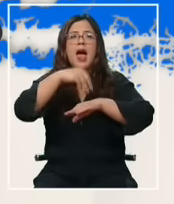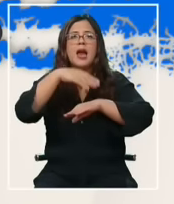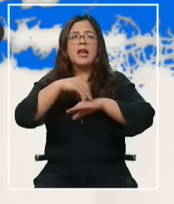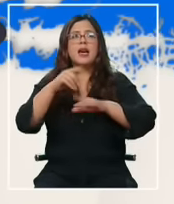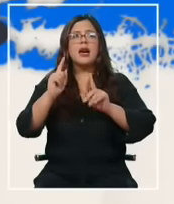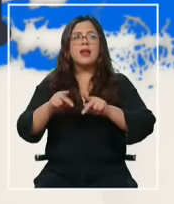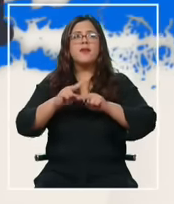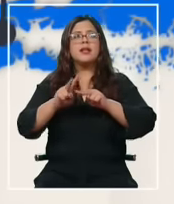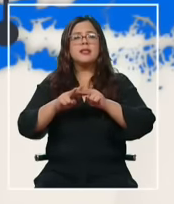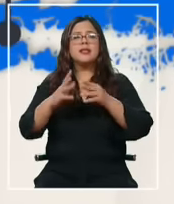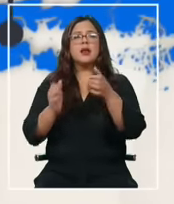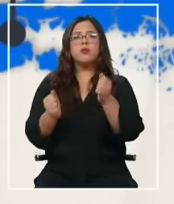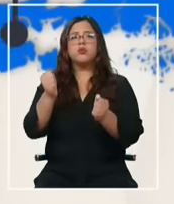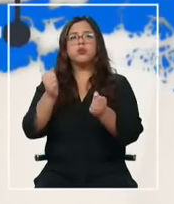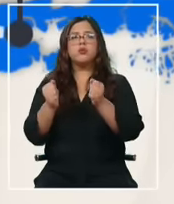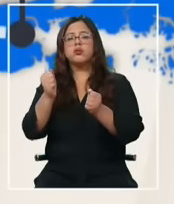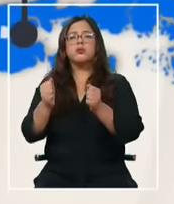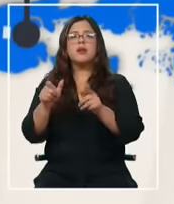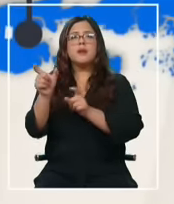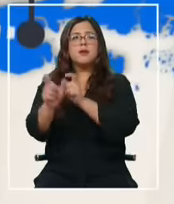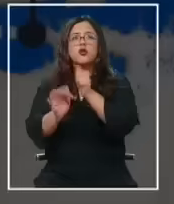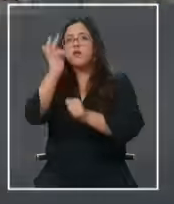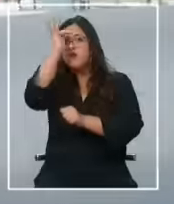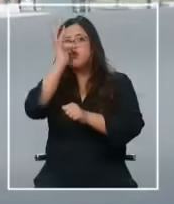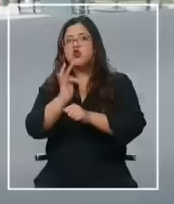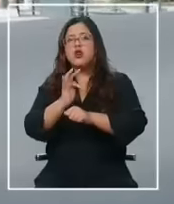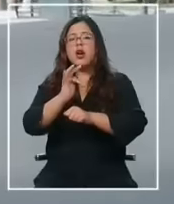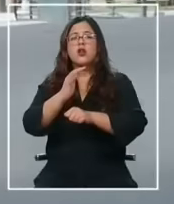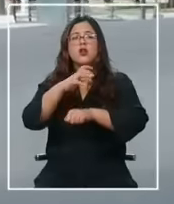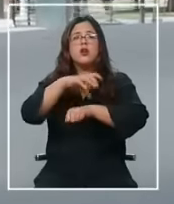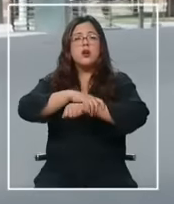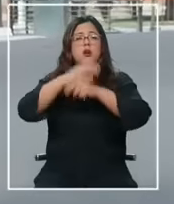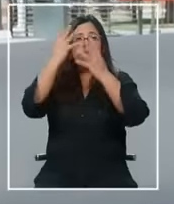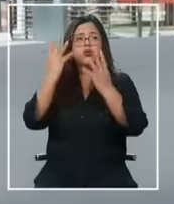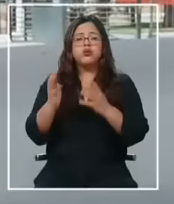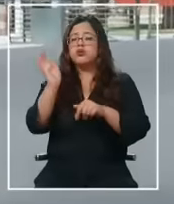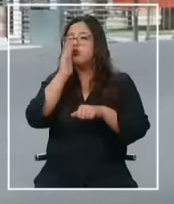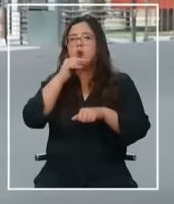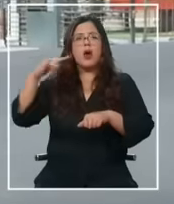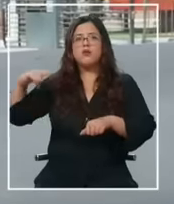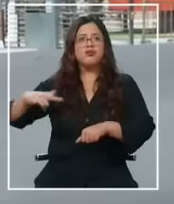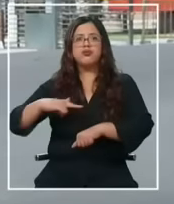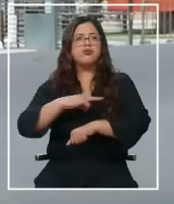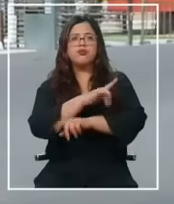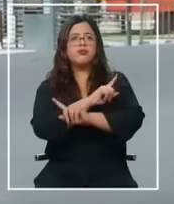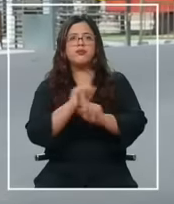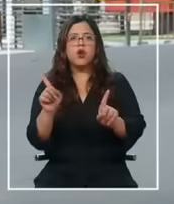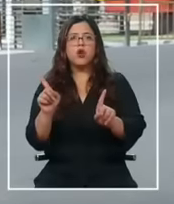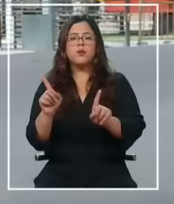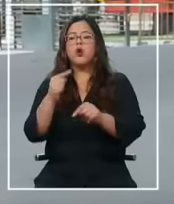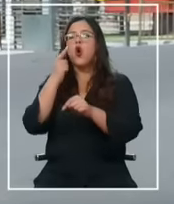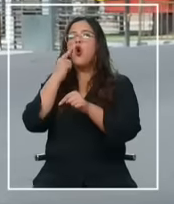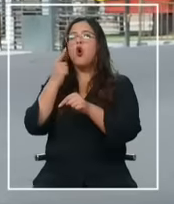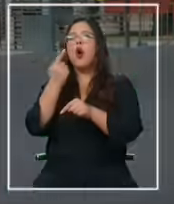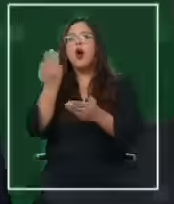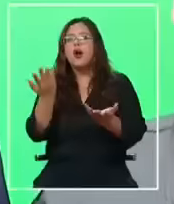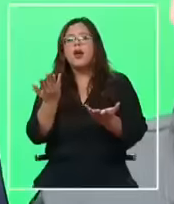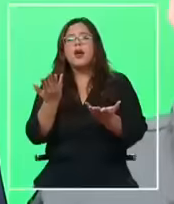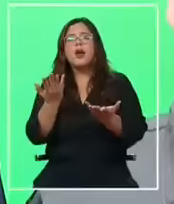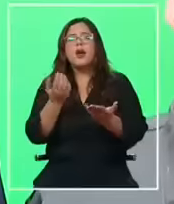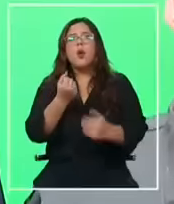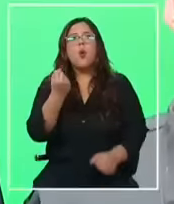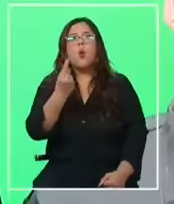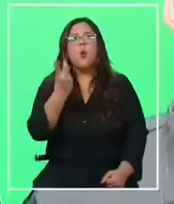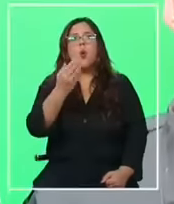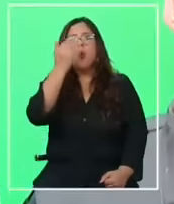deberían realizarse por tierra, ya que Gendarmería no tiene medios aéreos para este tipo de tareas. Para ser exacto, hay que ver cuánta cantidad de días se